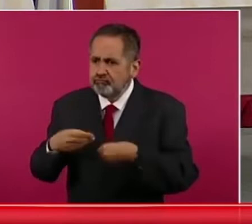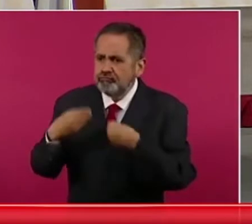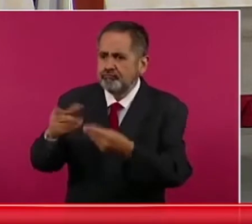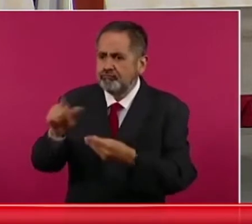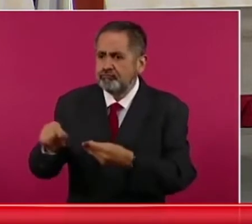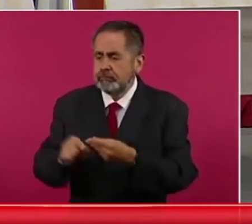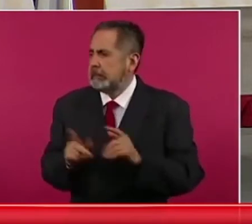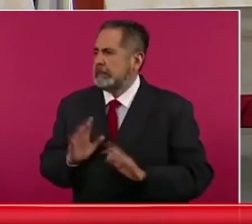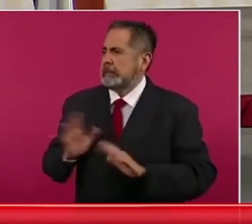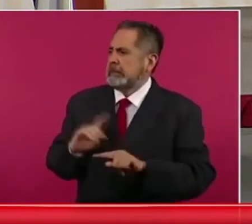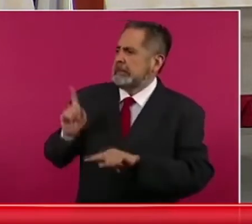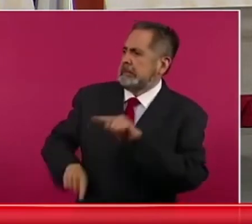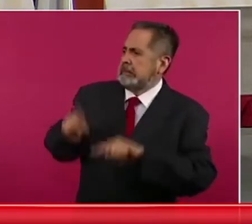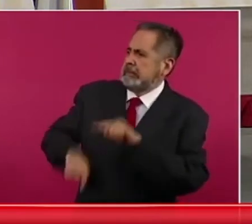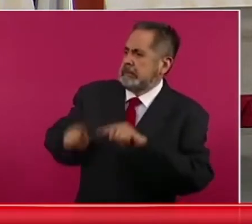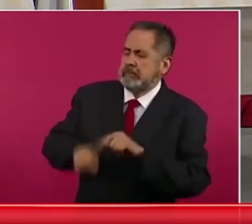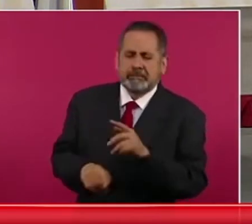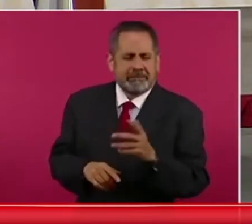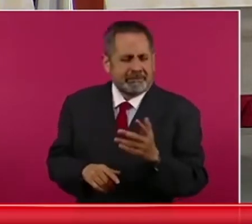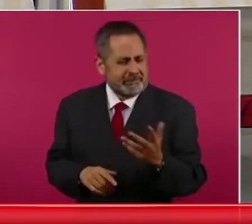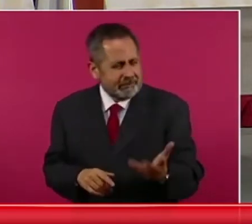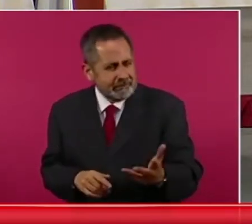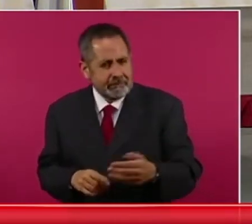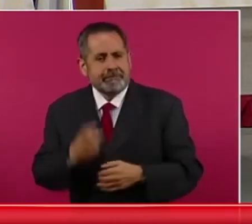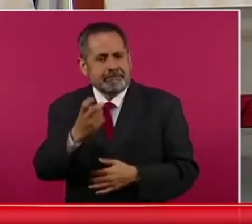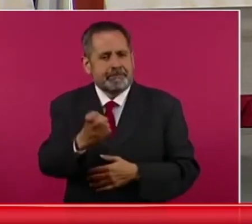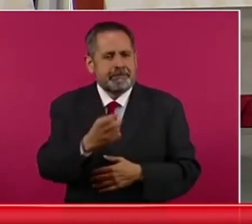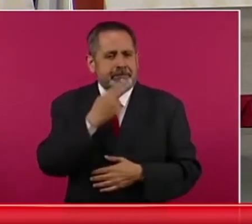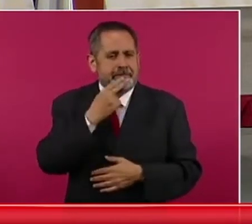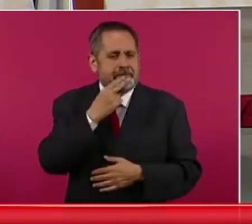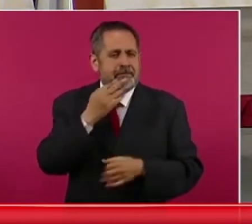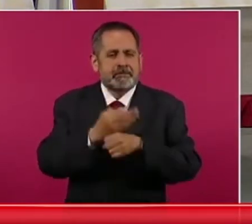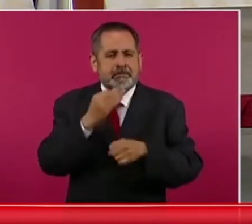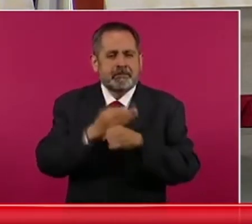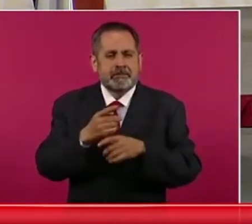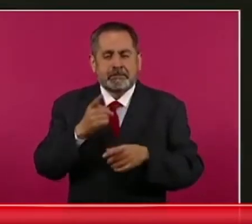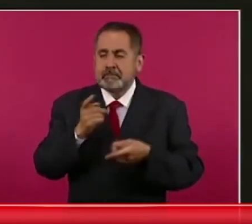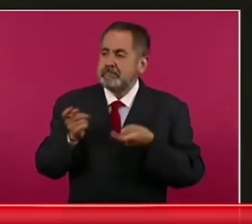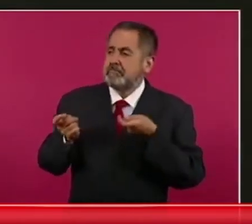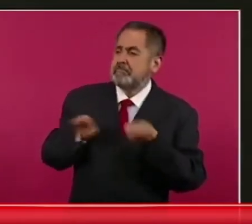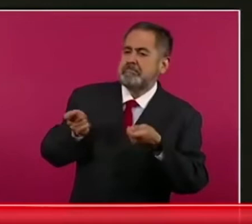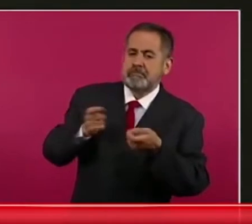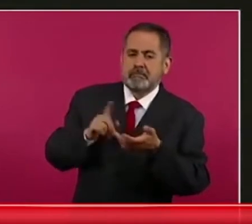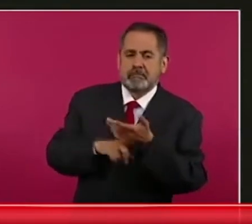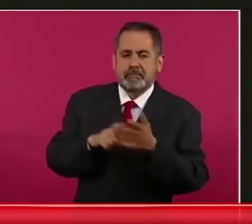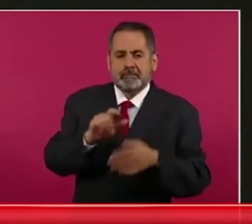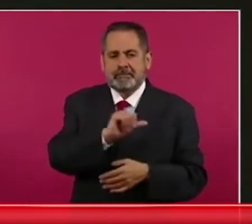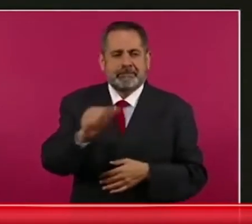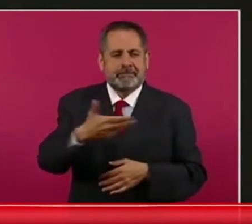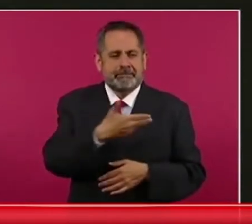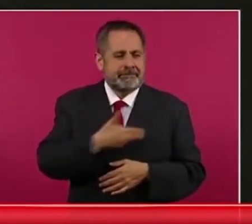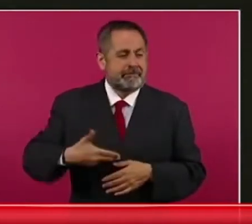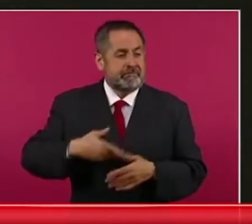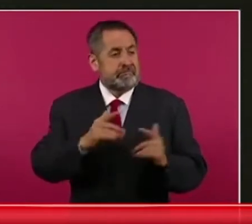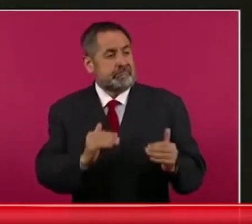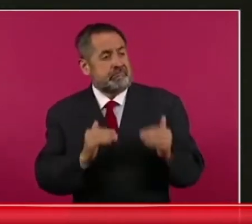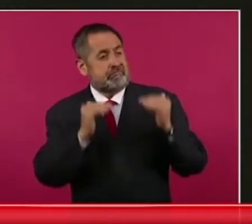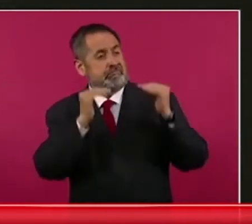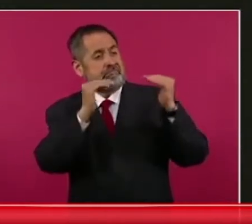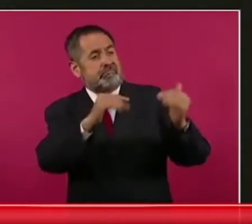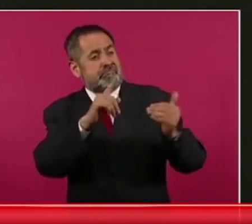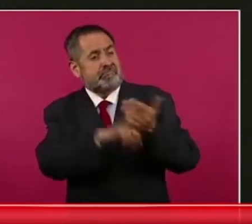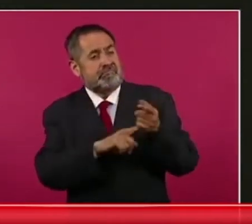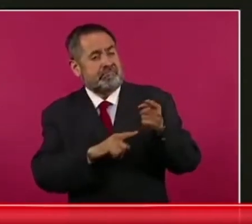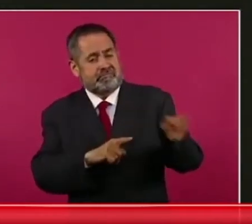humillado. Por eso utilizan al ciudadano presidente, a quien encumbraron